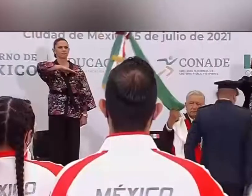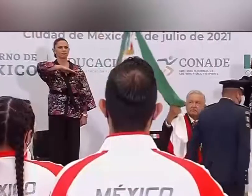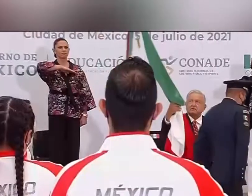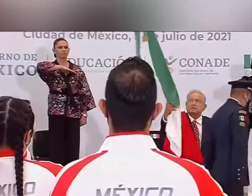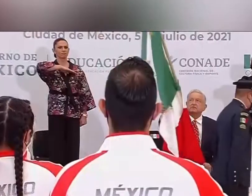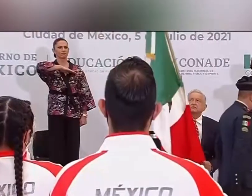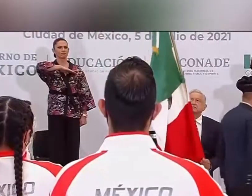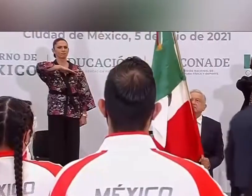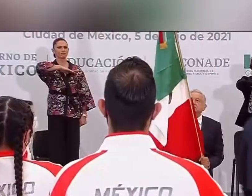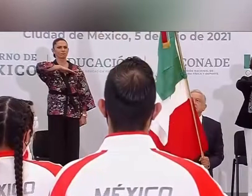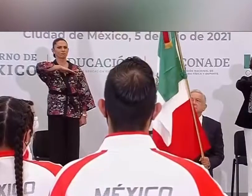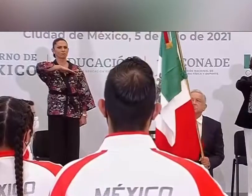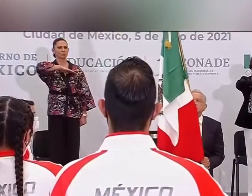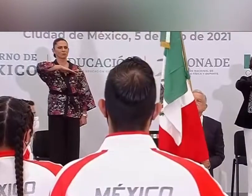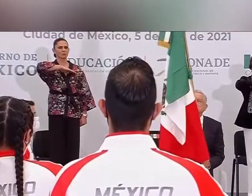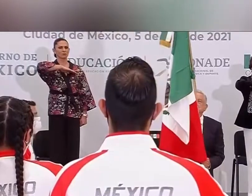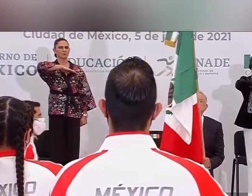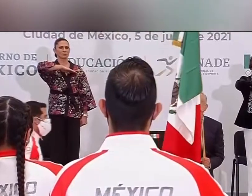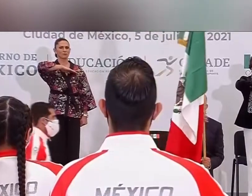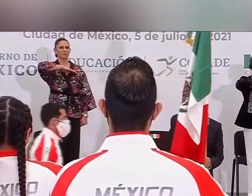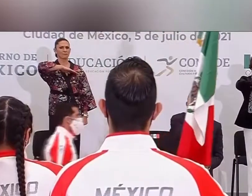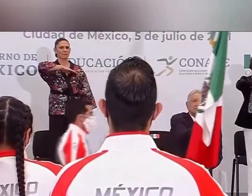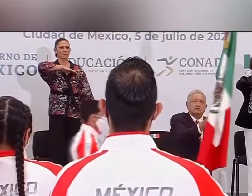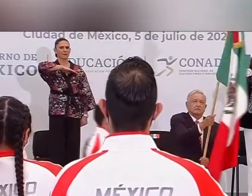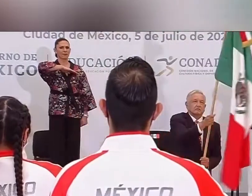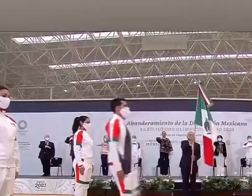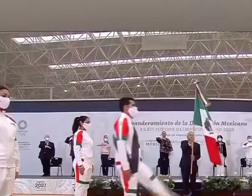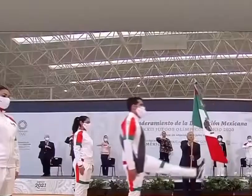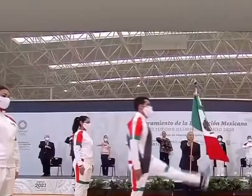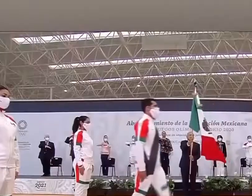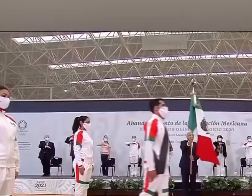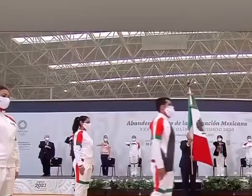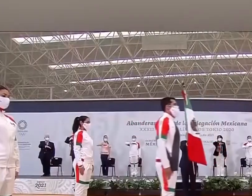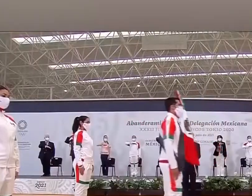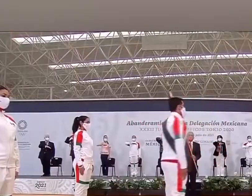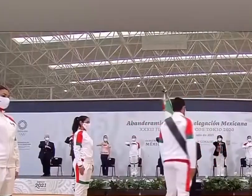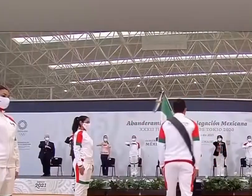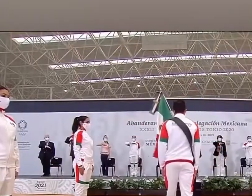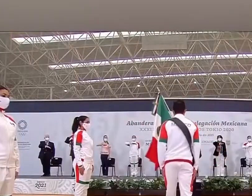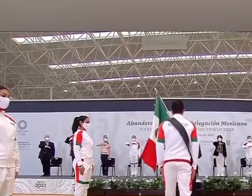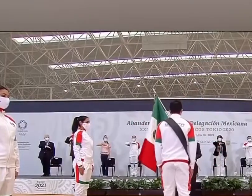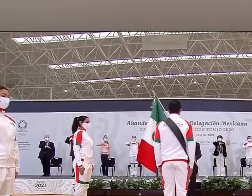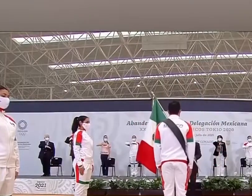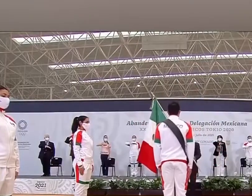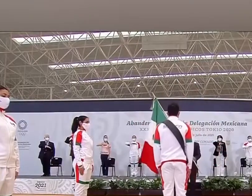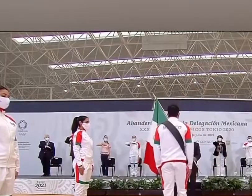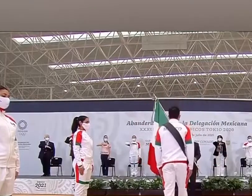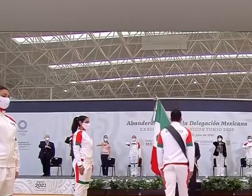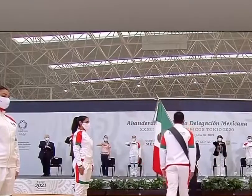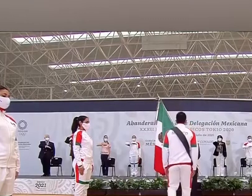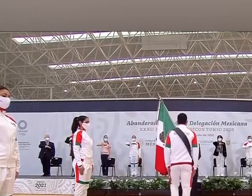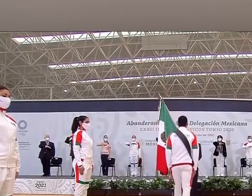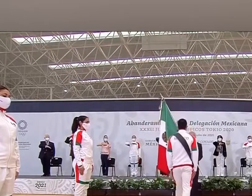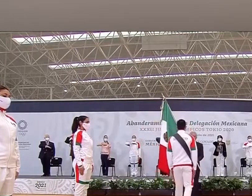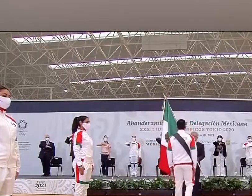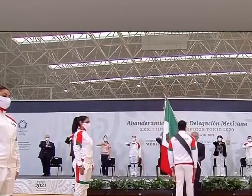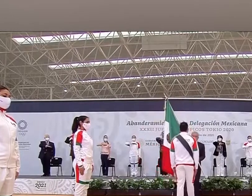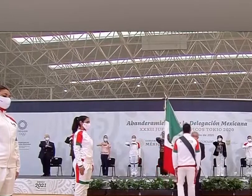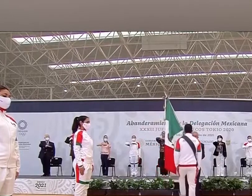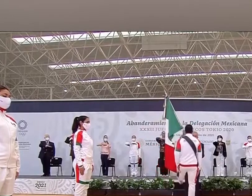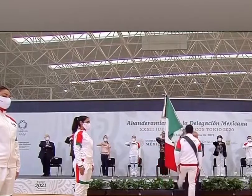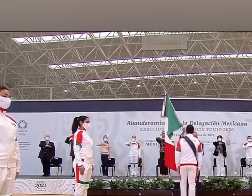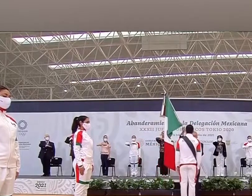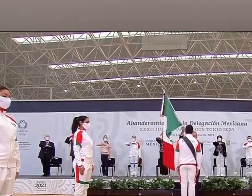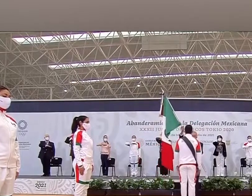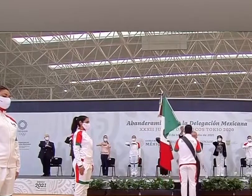El presidente de la República Mexicana, Andrés Manuel López Obrador, acompañado de la titular de la CONADE, Ana Gabriela Guevara, encabezaron dicha